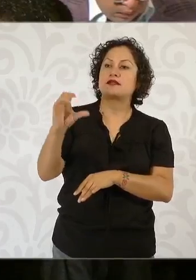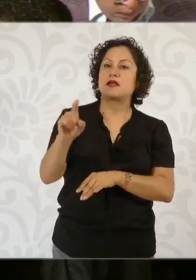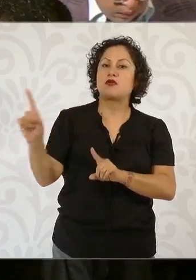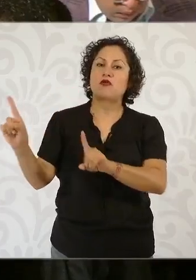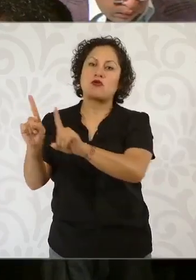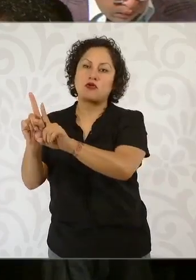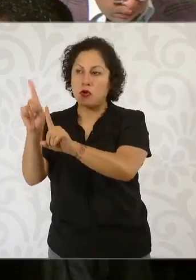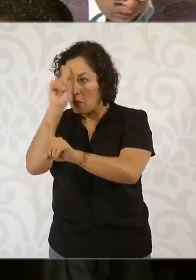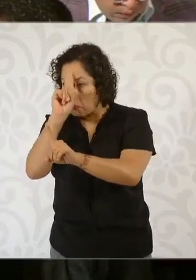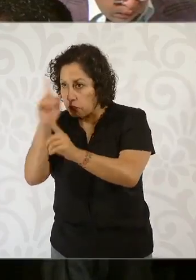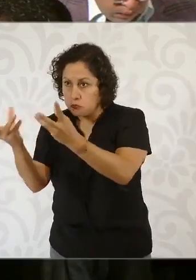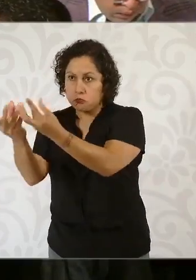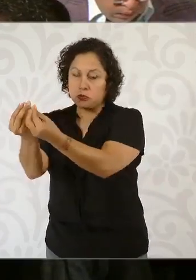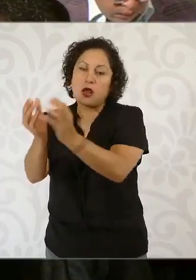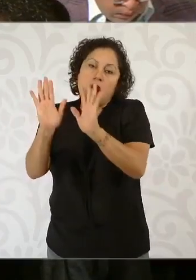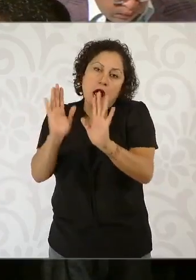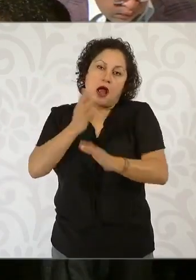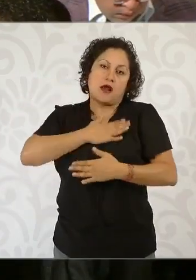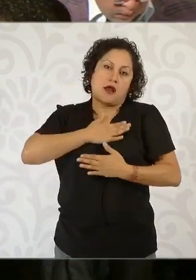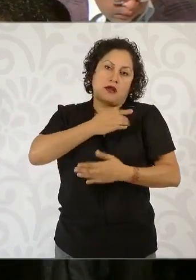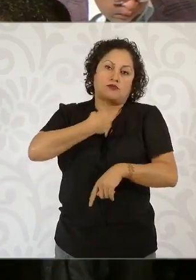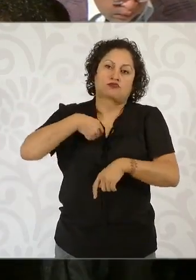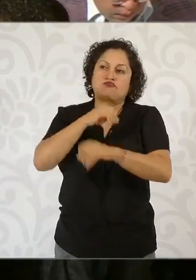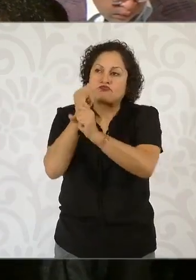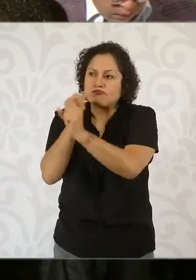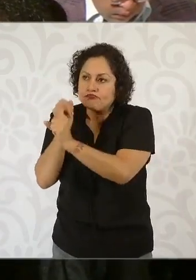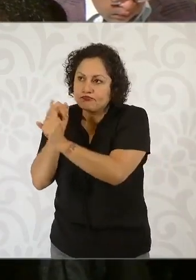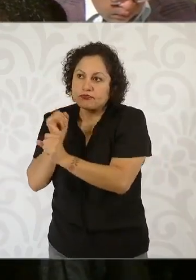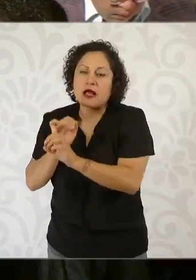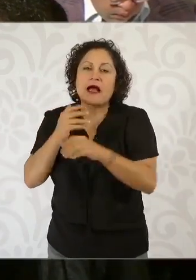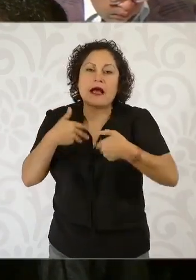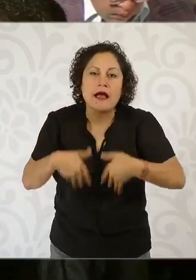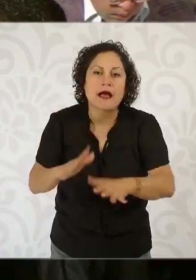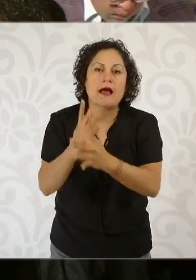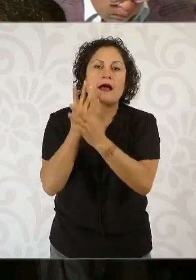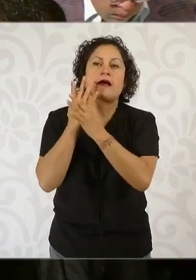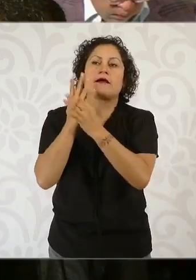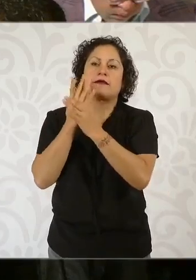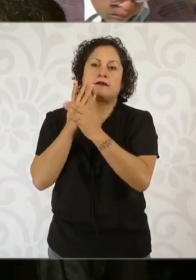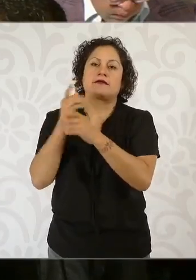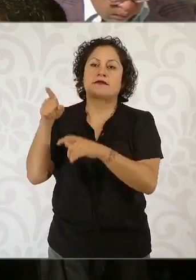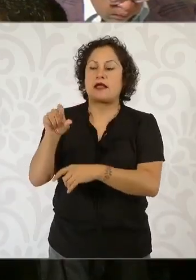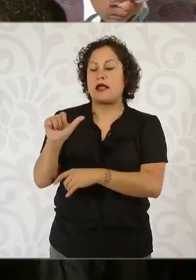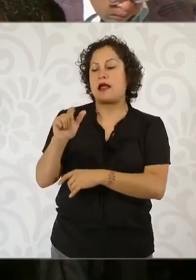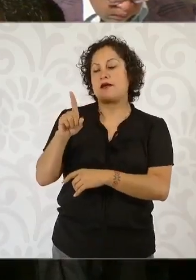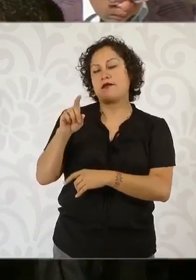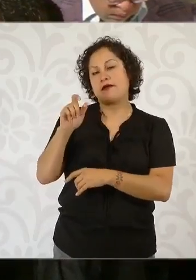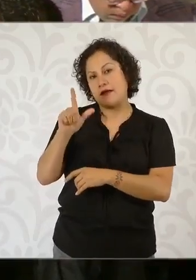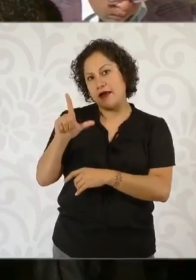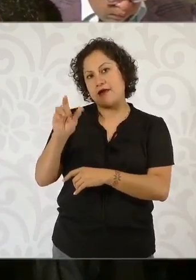es parte de la investigación que se ha tenido y que se ha manejado, que hay pues gente cercana a Alfredo Castillo, quien recordemos